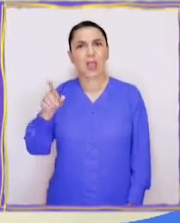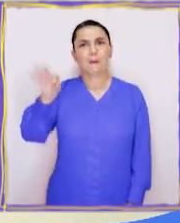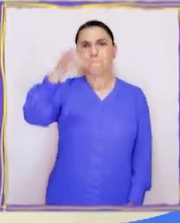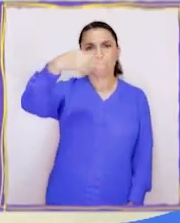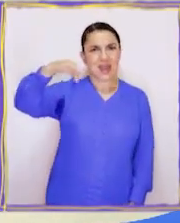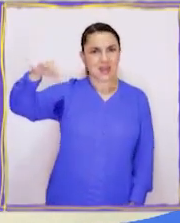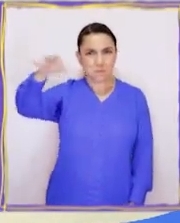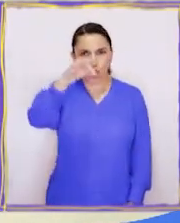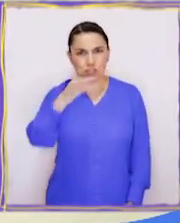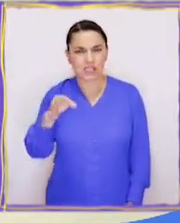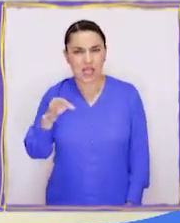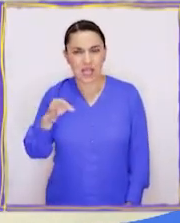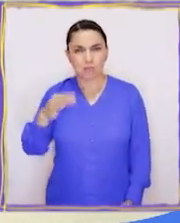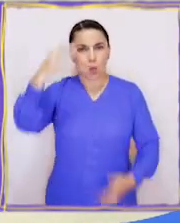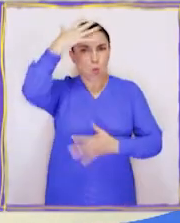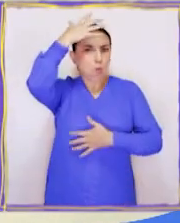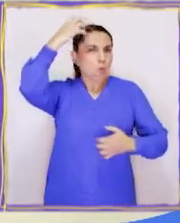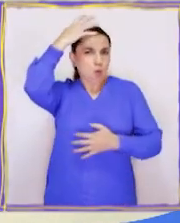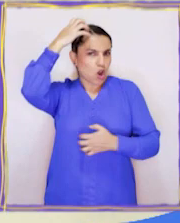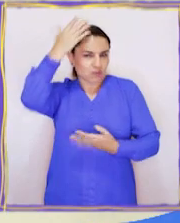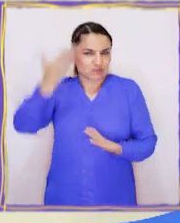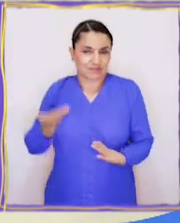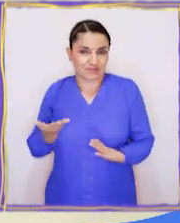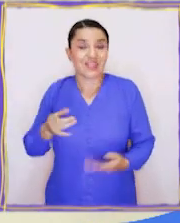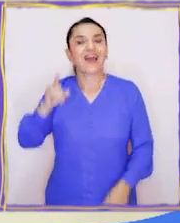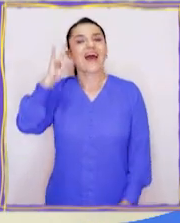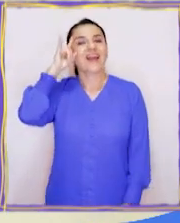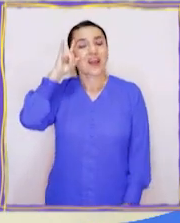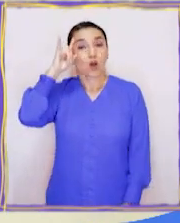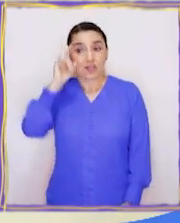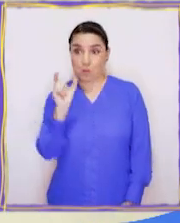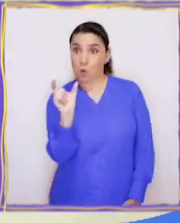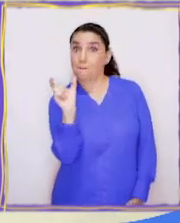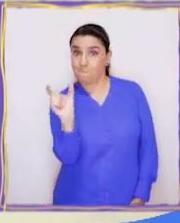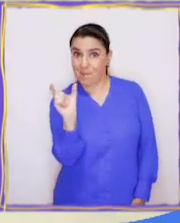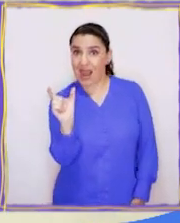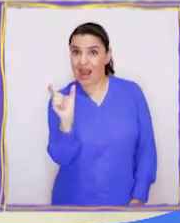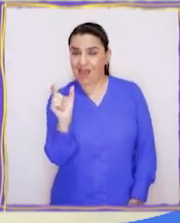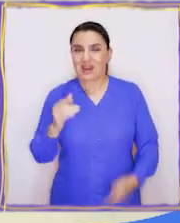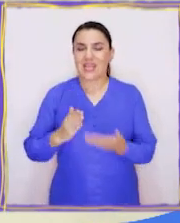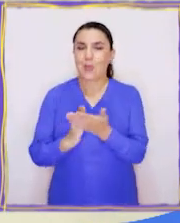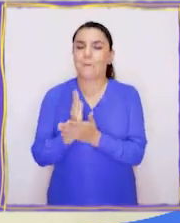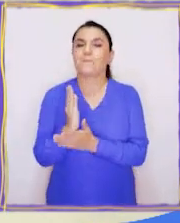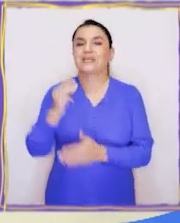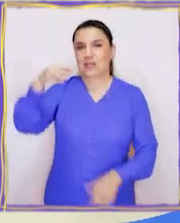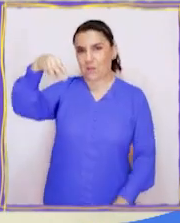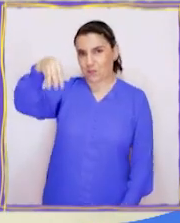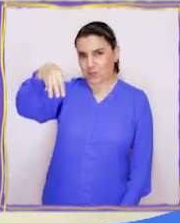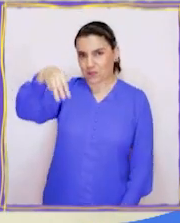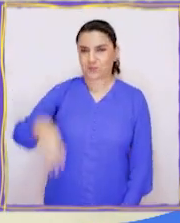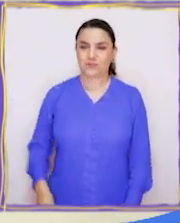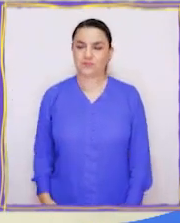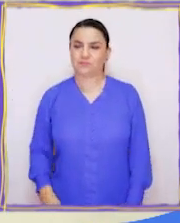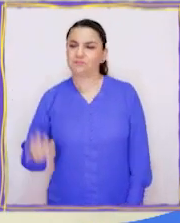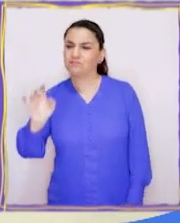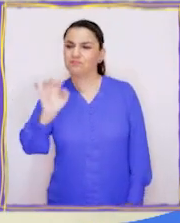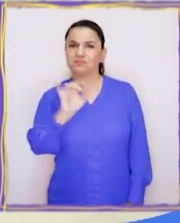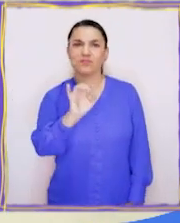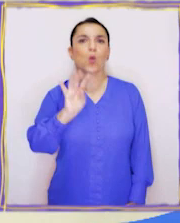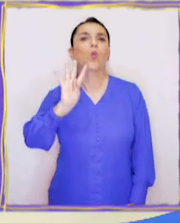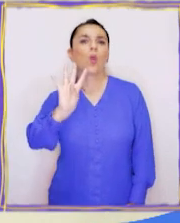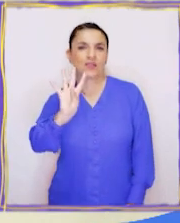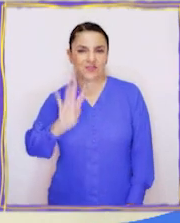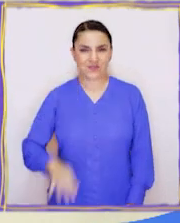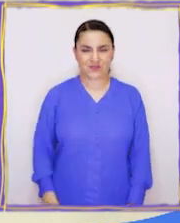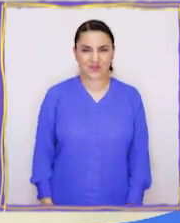mariposa y un mono. Recordemos que la palabra que estamos buscando comienza con el sonido M y tiene